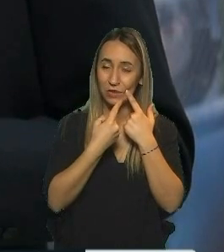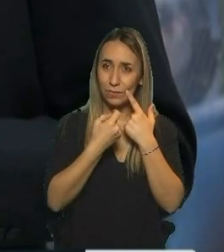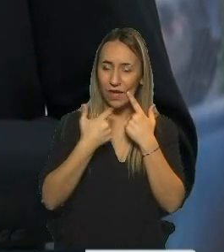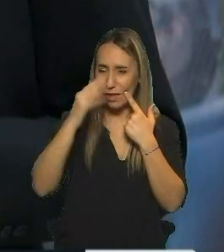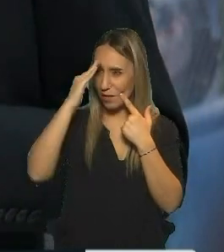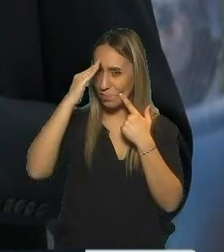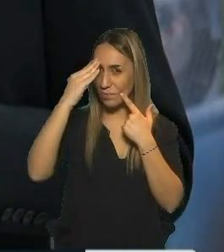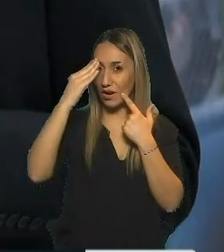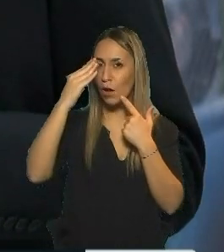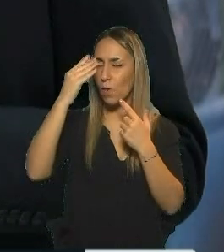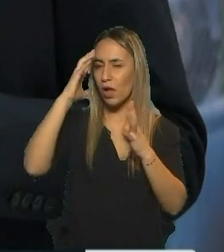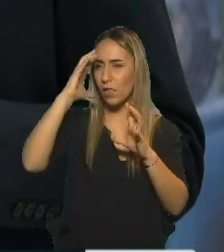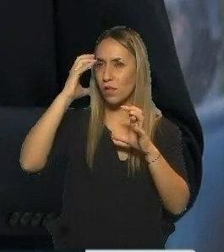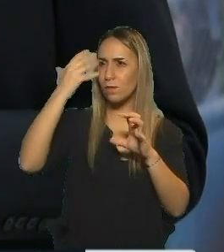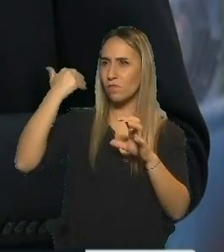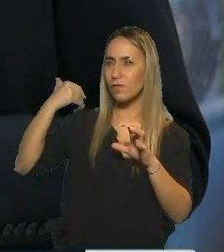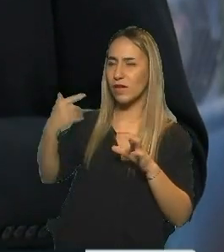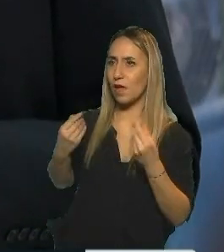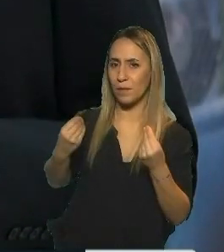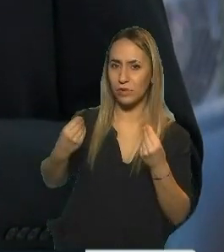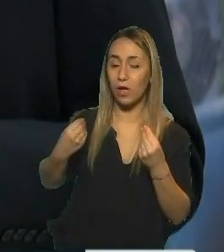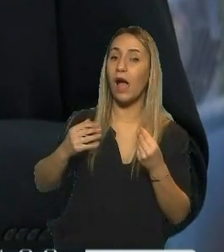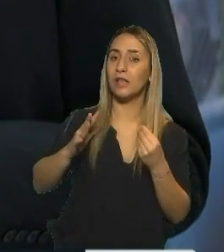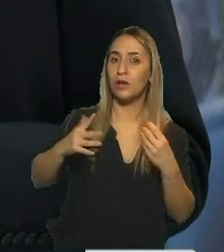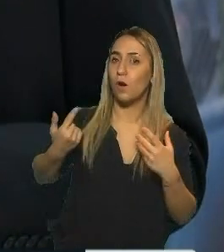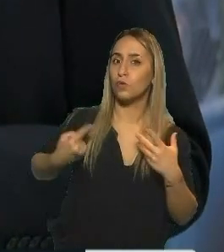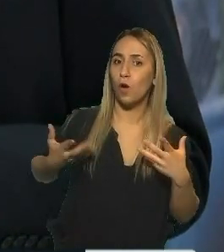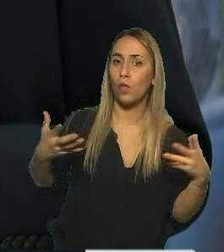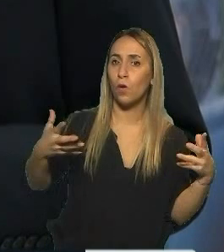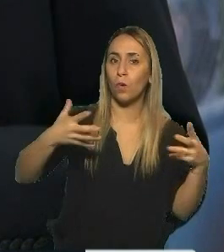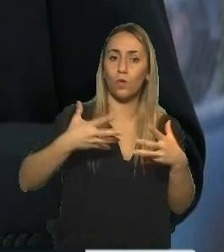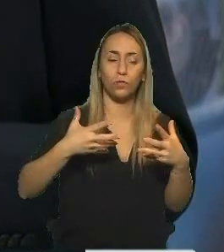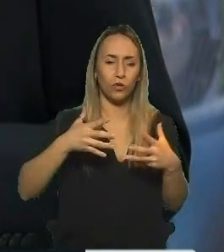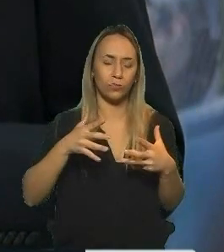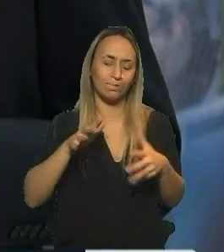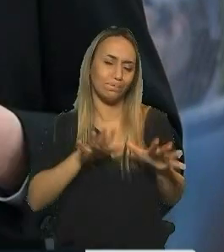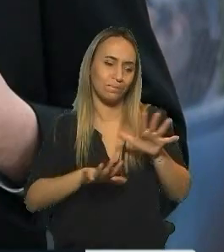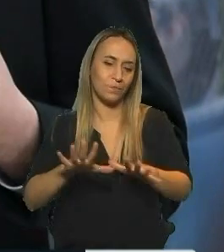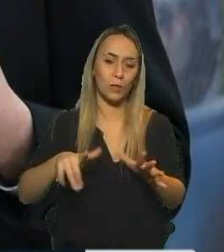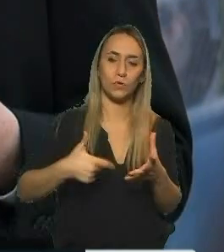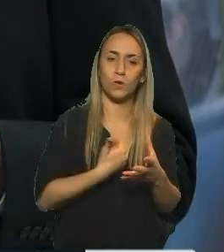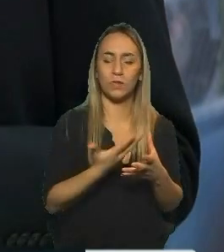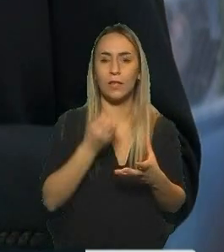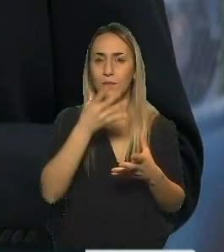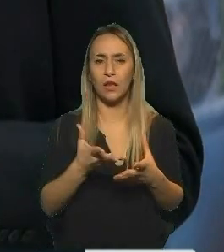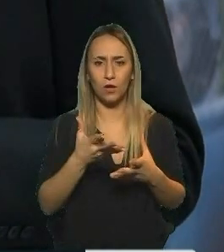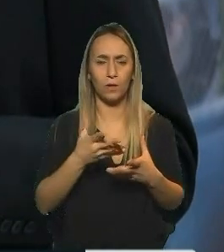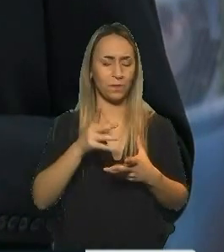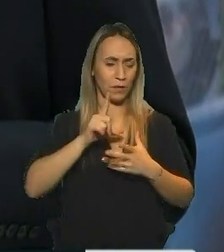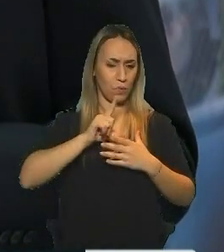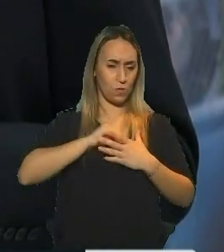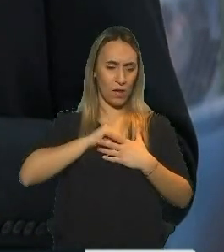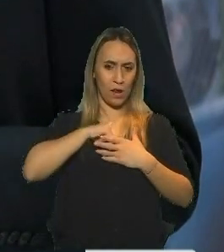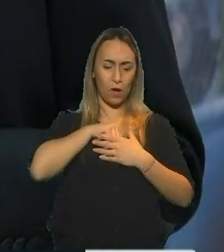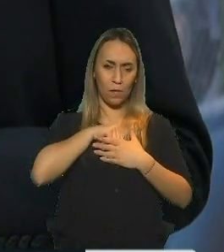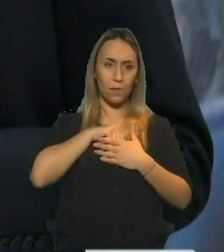ocurrido para construir juntos una sociedad mejor. El duelo exterior